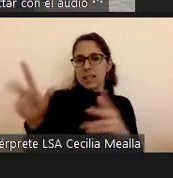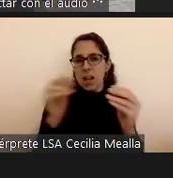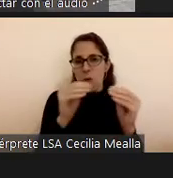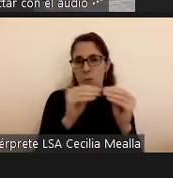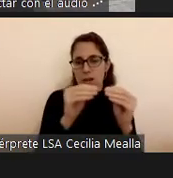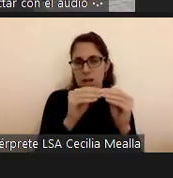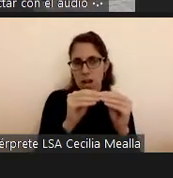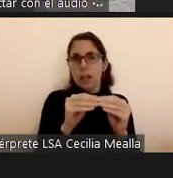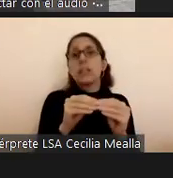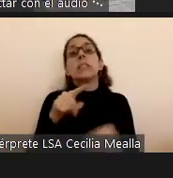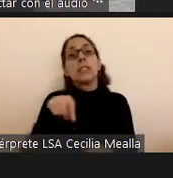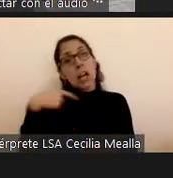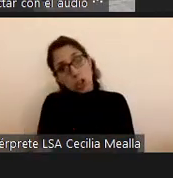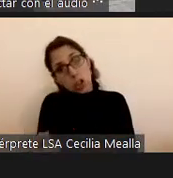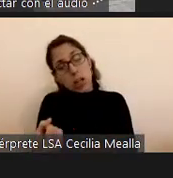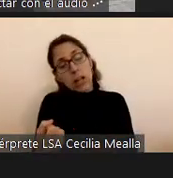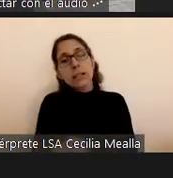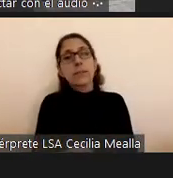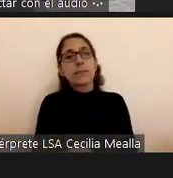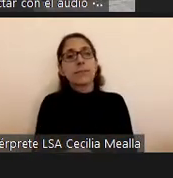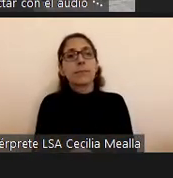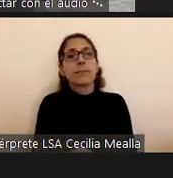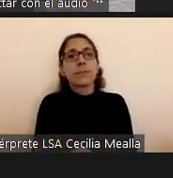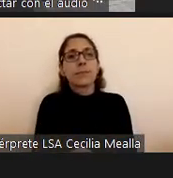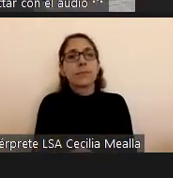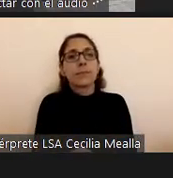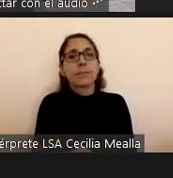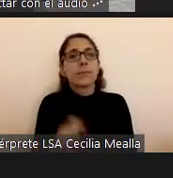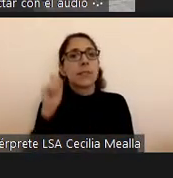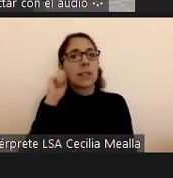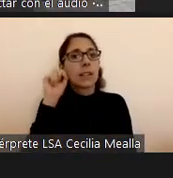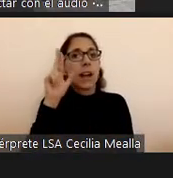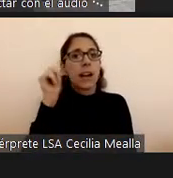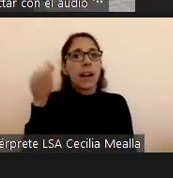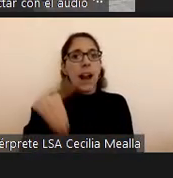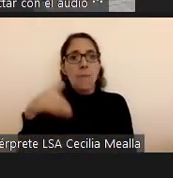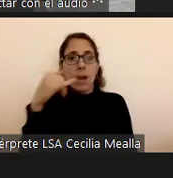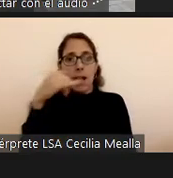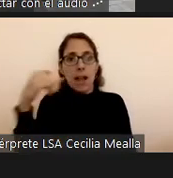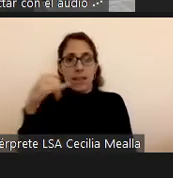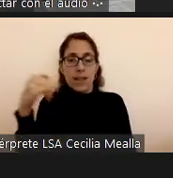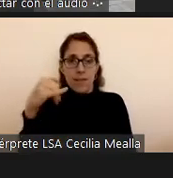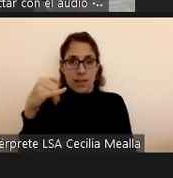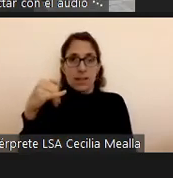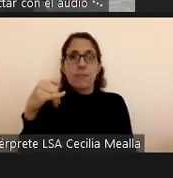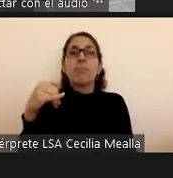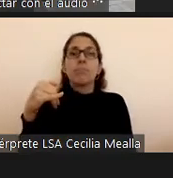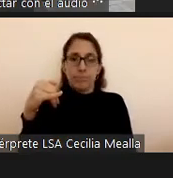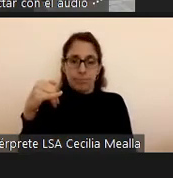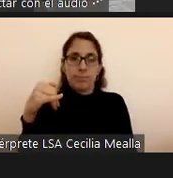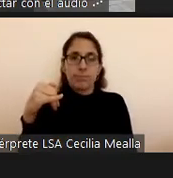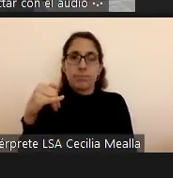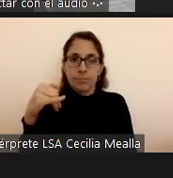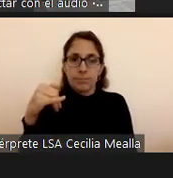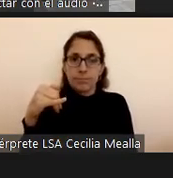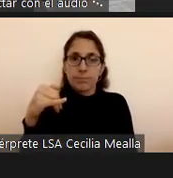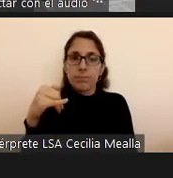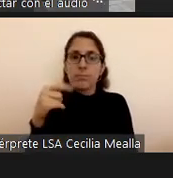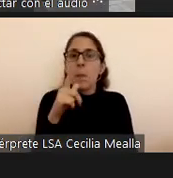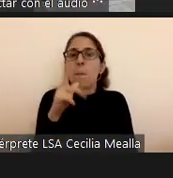Bien, ¿y las otras? y las gram negativas. Y Bien. las creo que son las